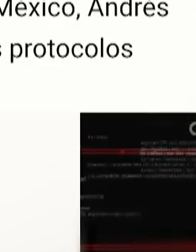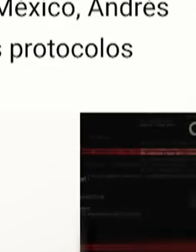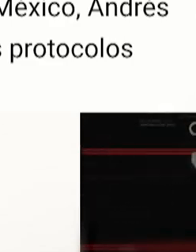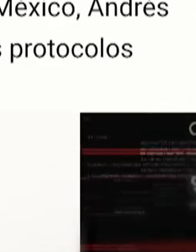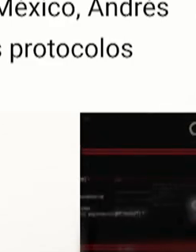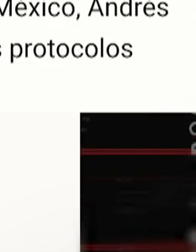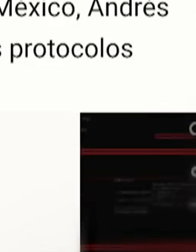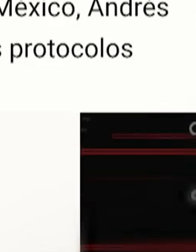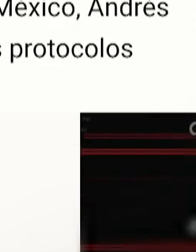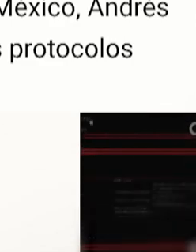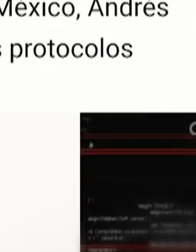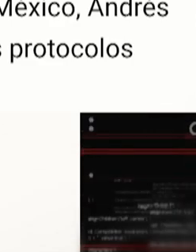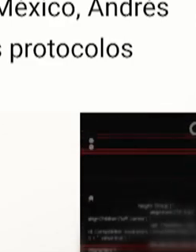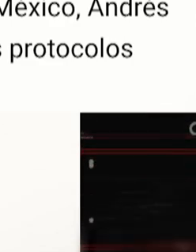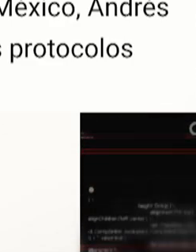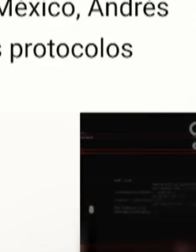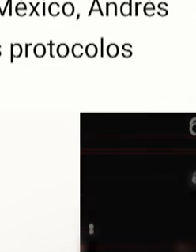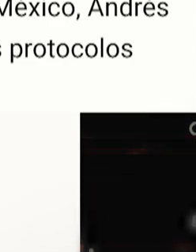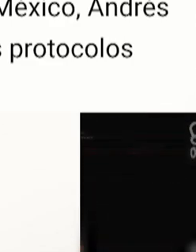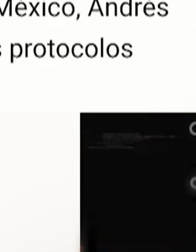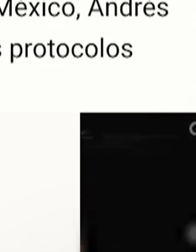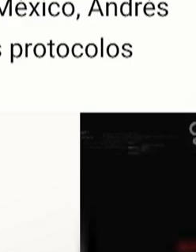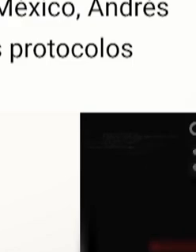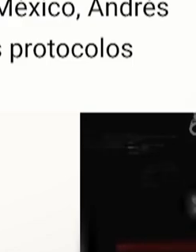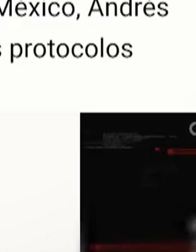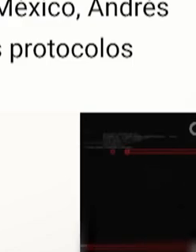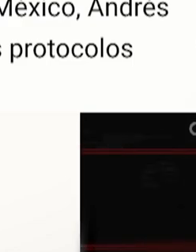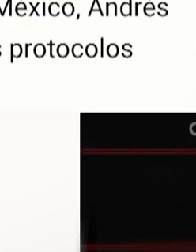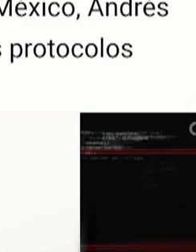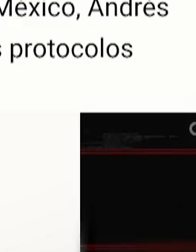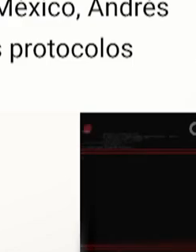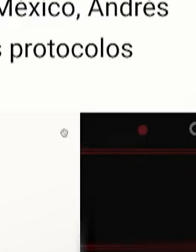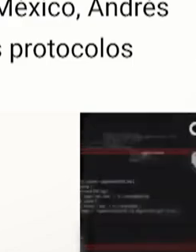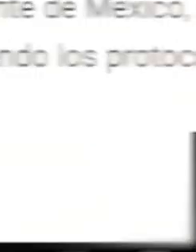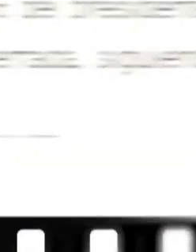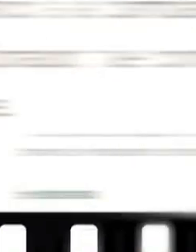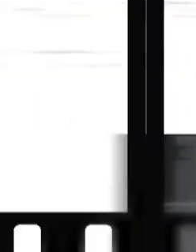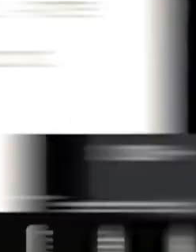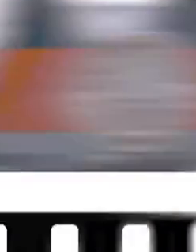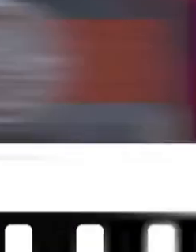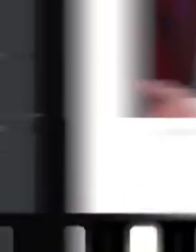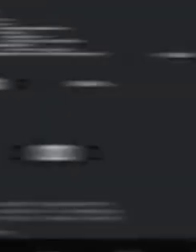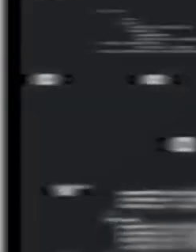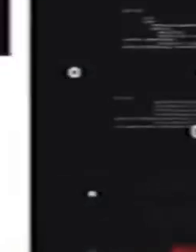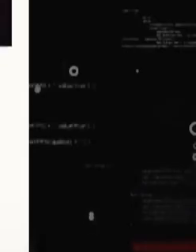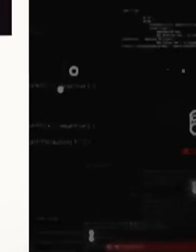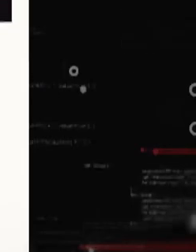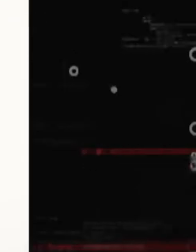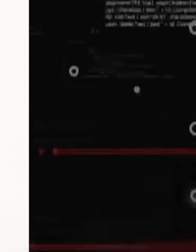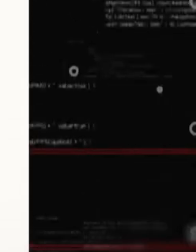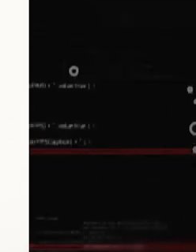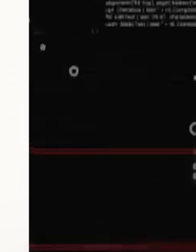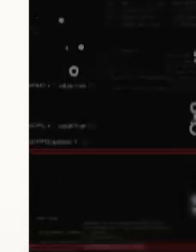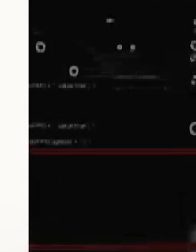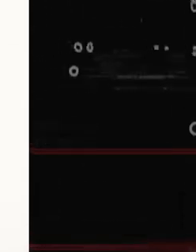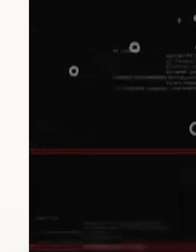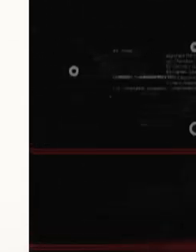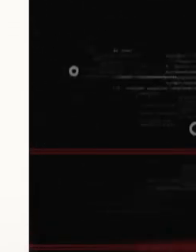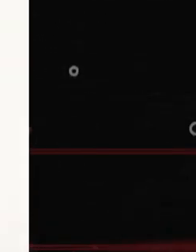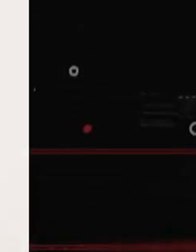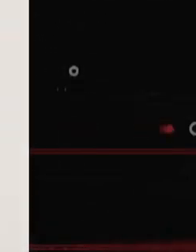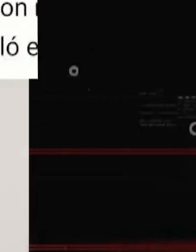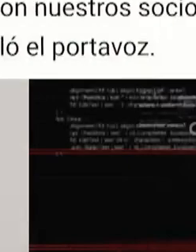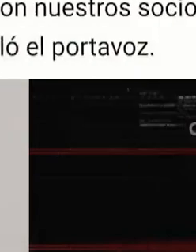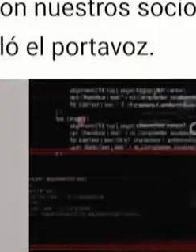hace 13 años. Además, el portavoz del Departamento de Justicia refirió que este respeta plenamente